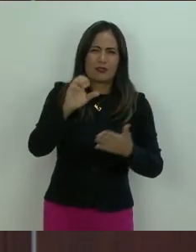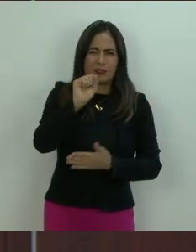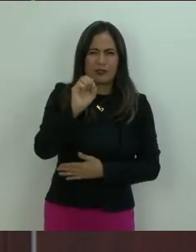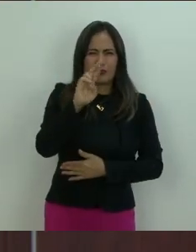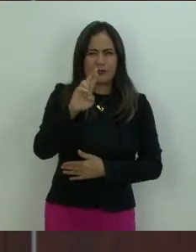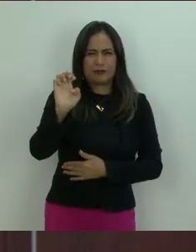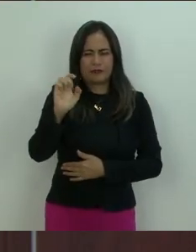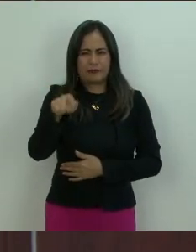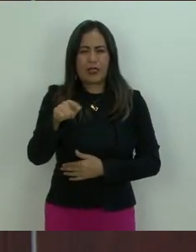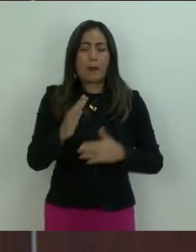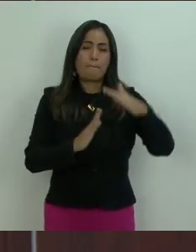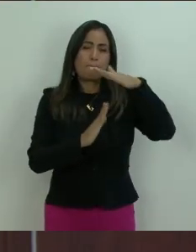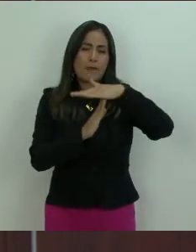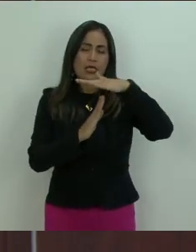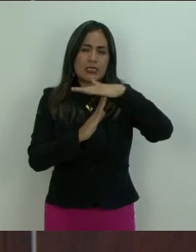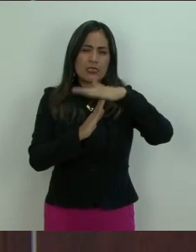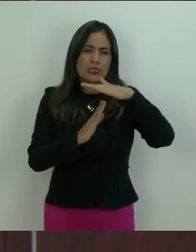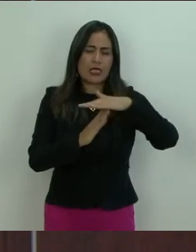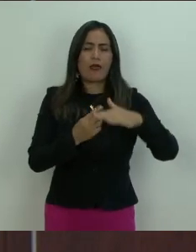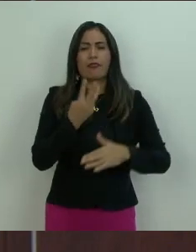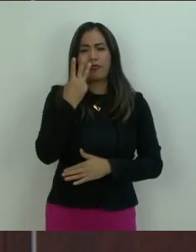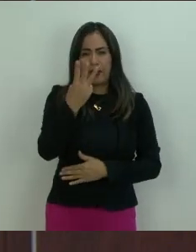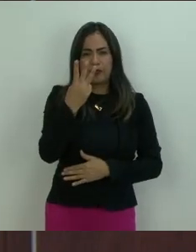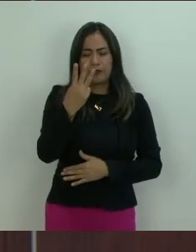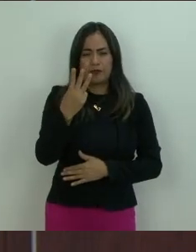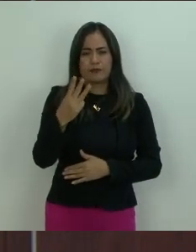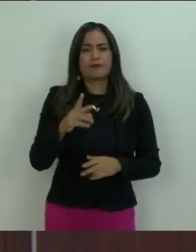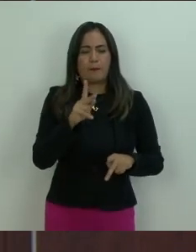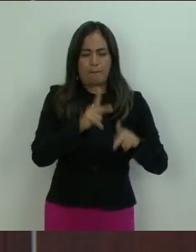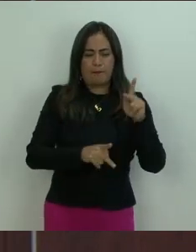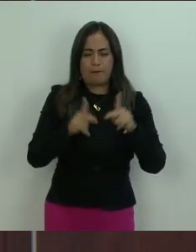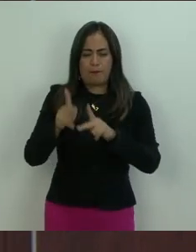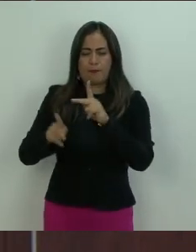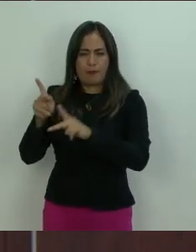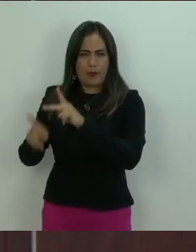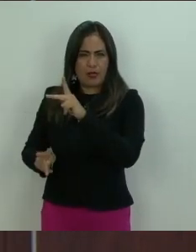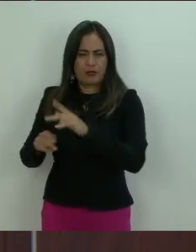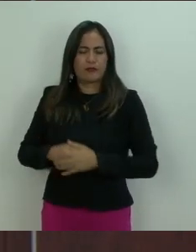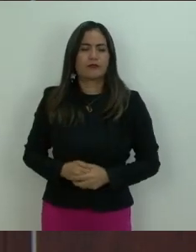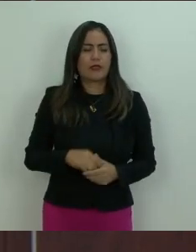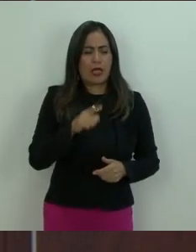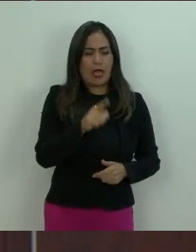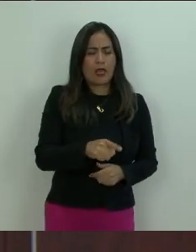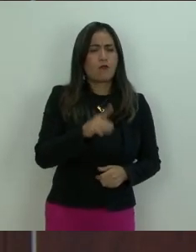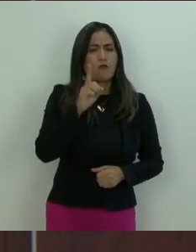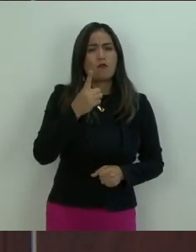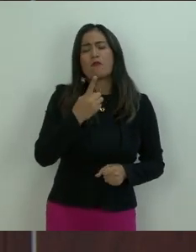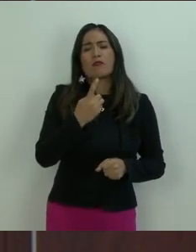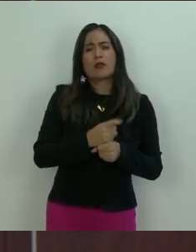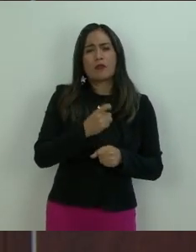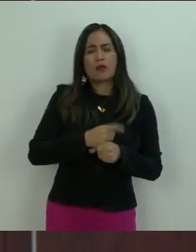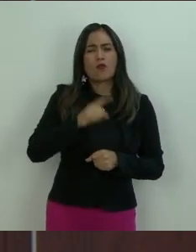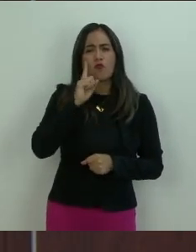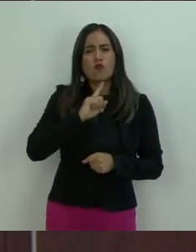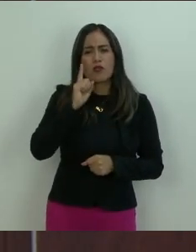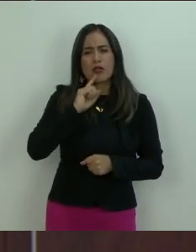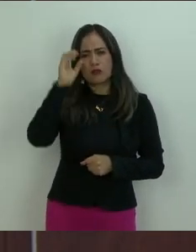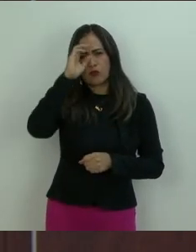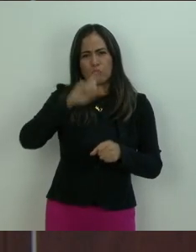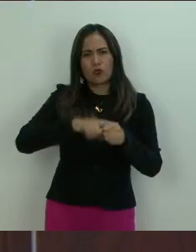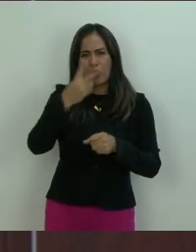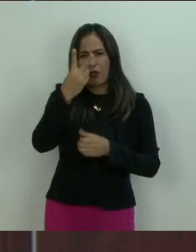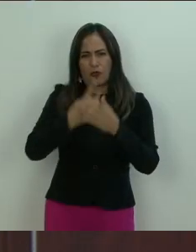mesa habían 3 tramos. El primero hablaban mujeres mestizas, luego hablaban